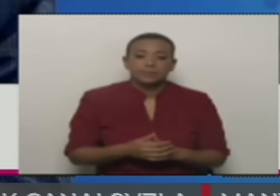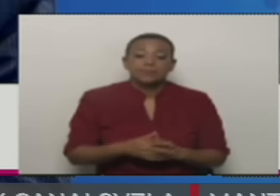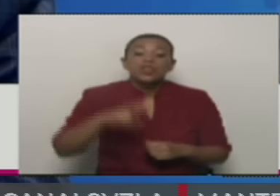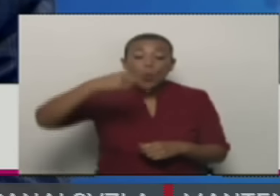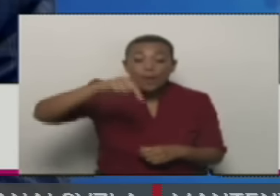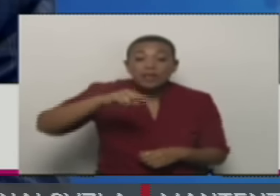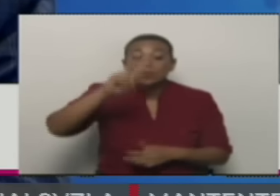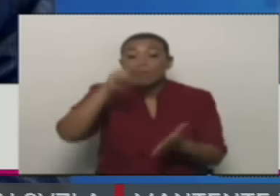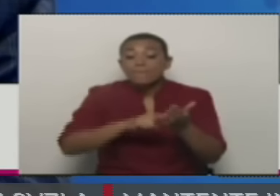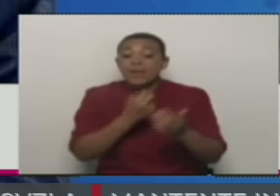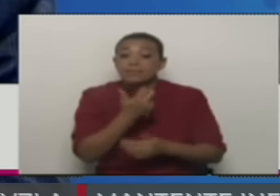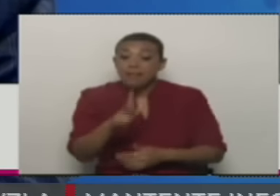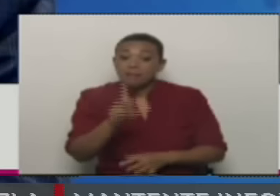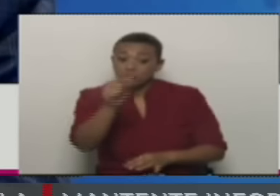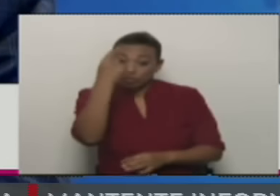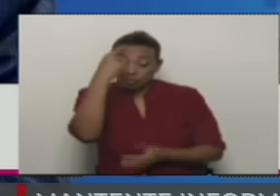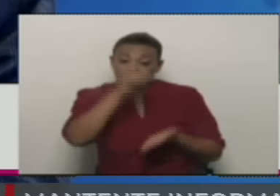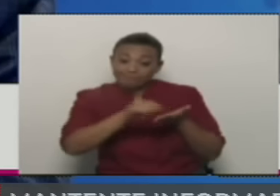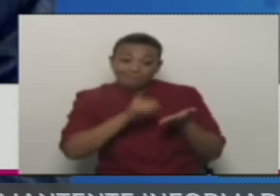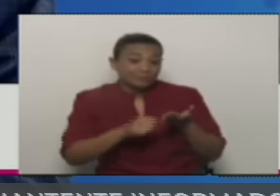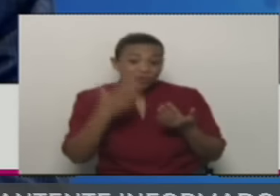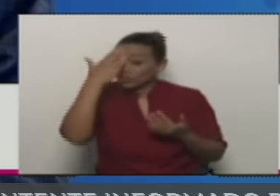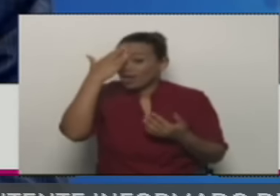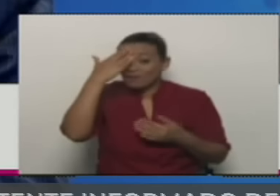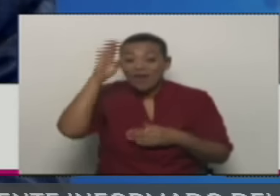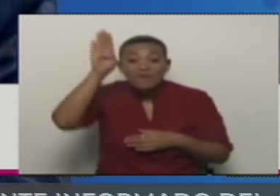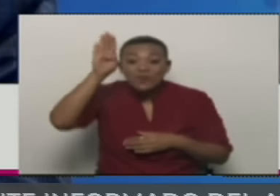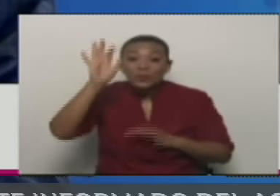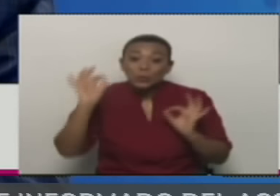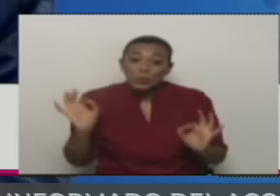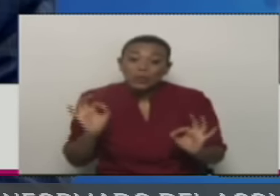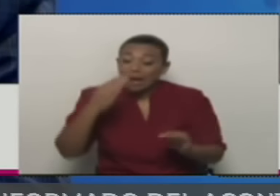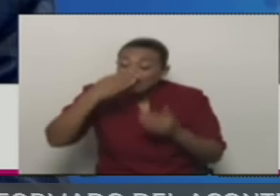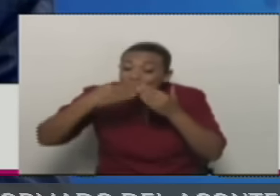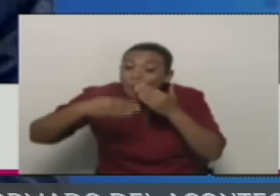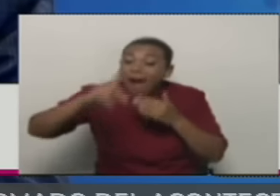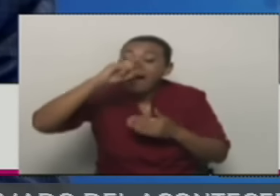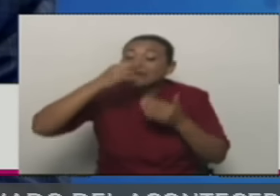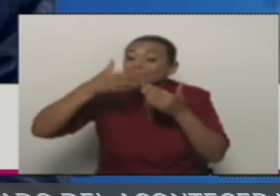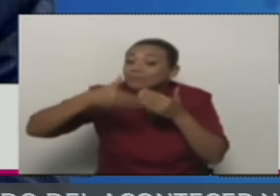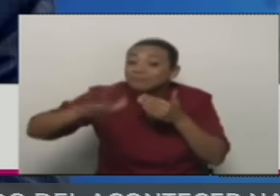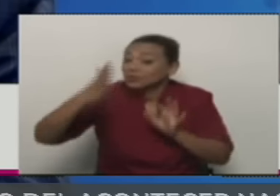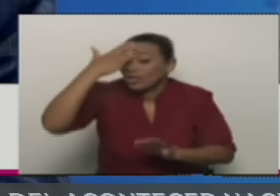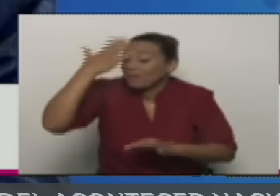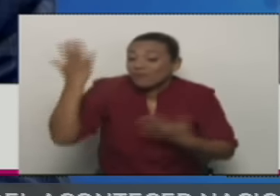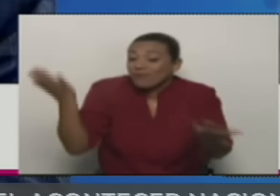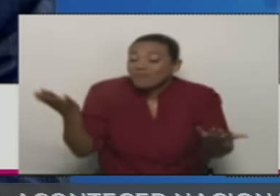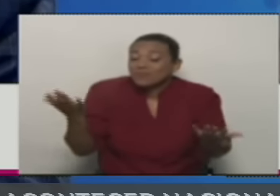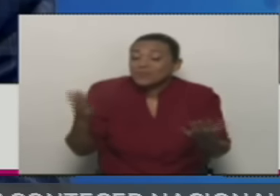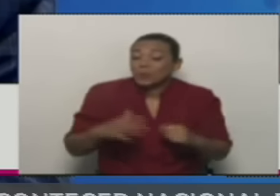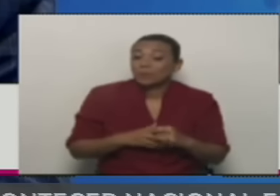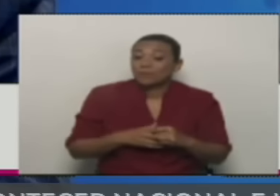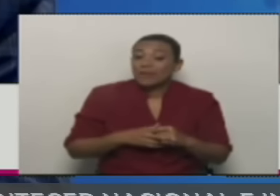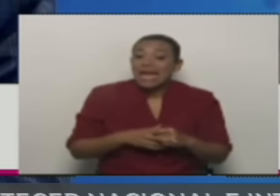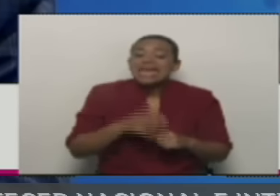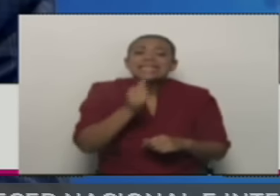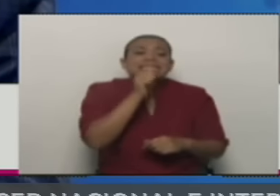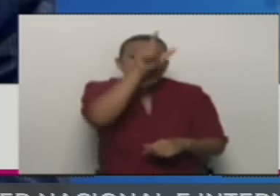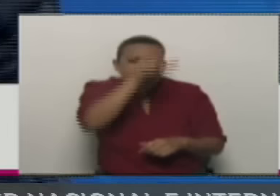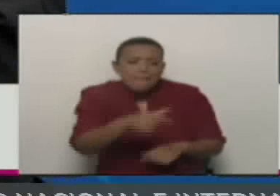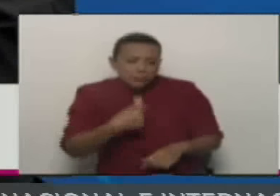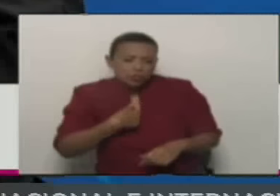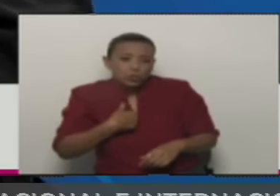Noviembre de 2013. No sabíamos lo felices que íbamos a ser los años que nos venían. ¿Ah? Quienes somos y nos